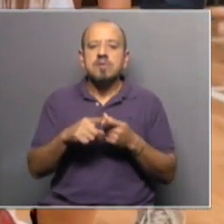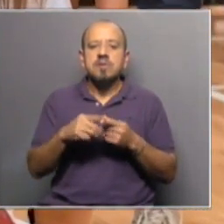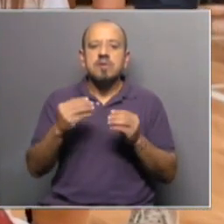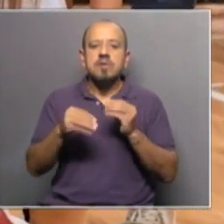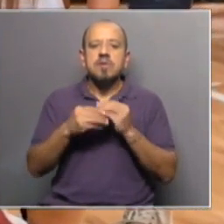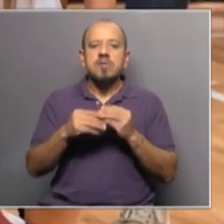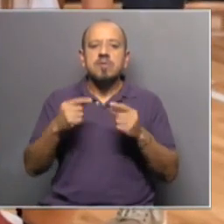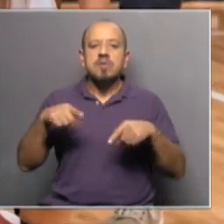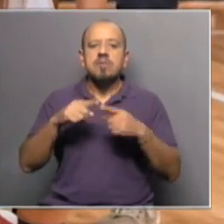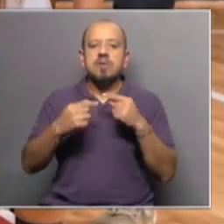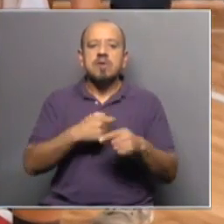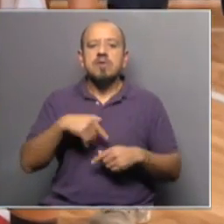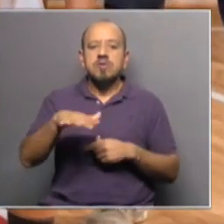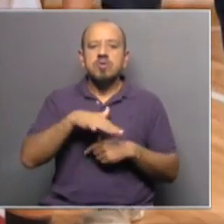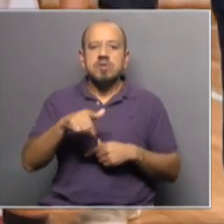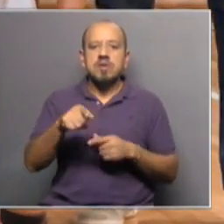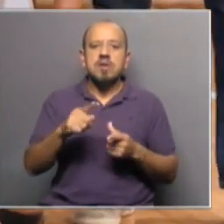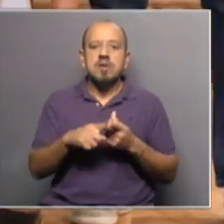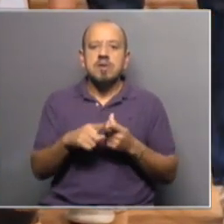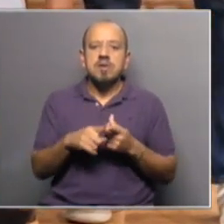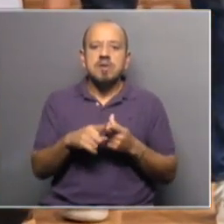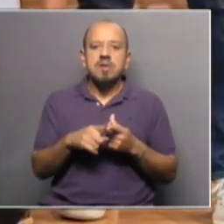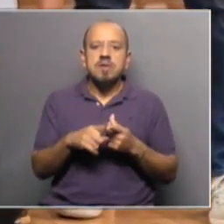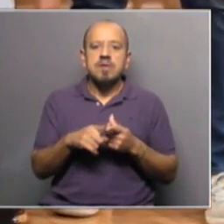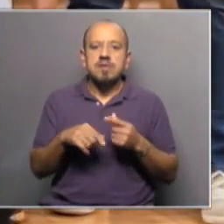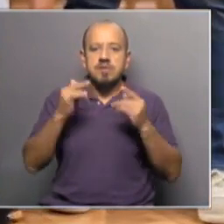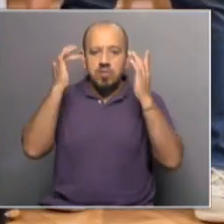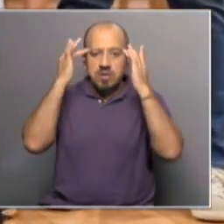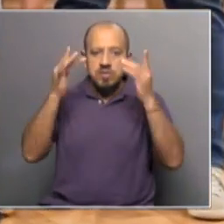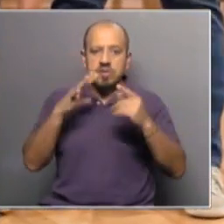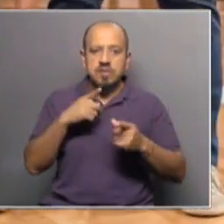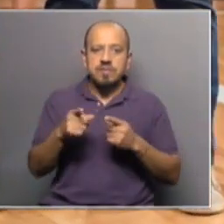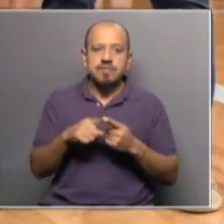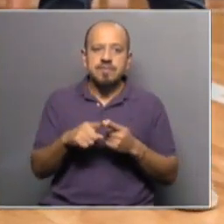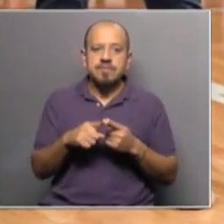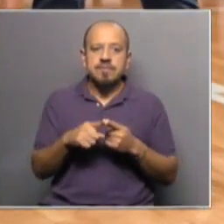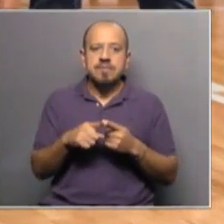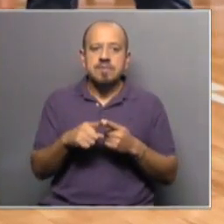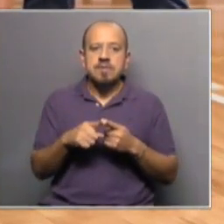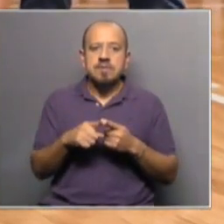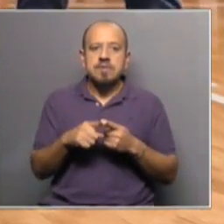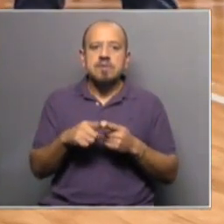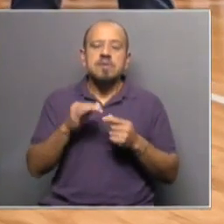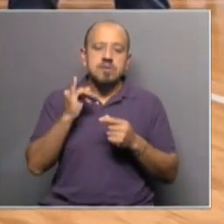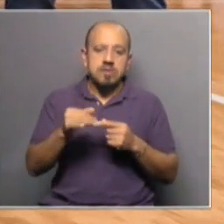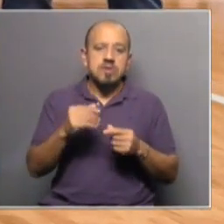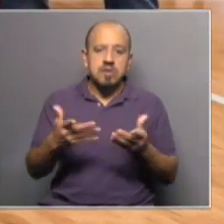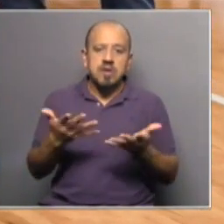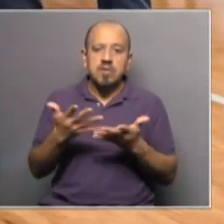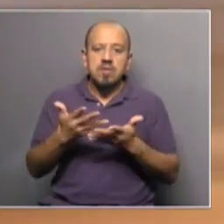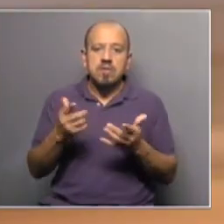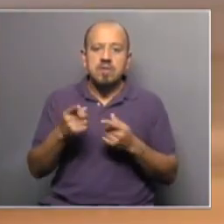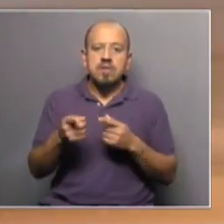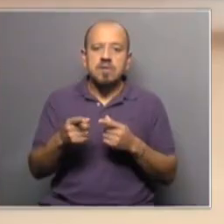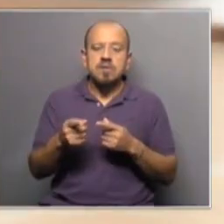agente social, que el club funciona como un agente social de educación? Sí, yo creo que sí. Y mismo se está dando ahora, está con,